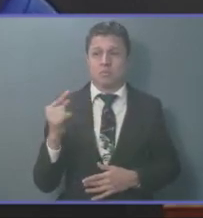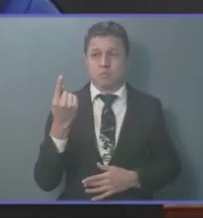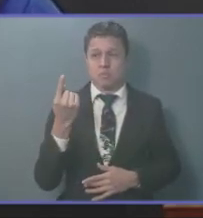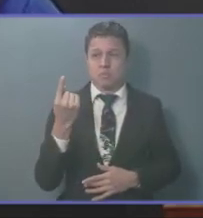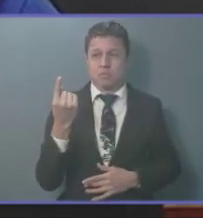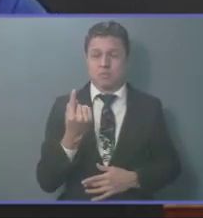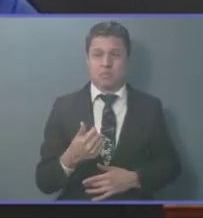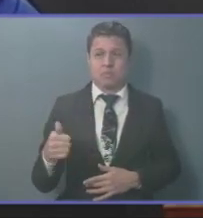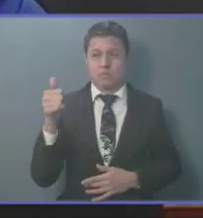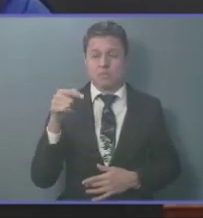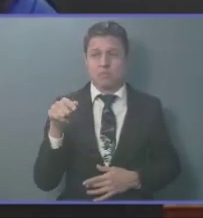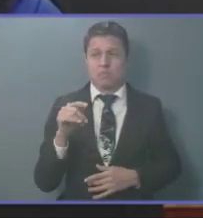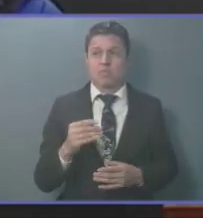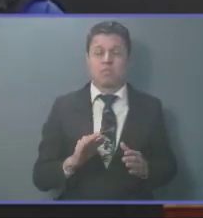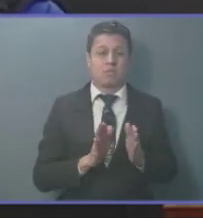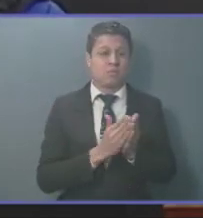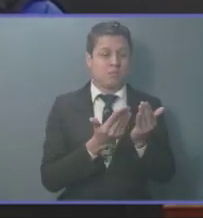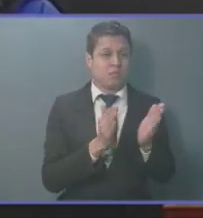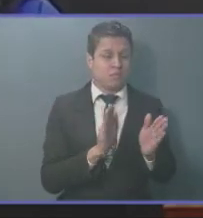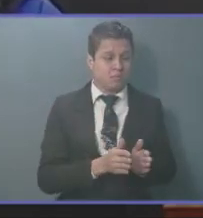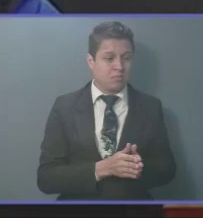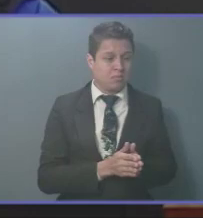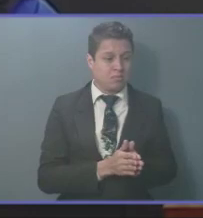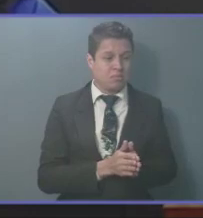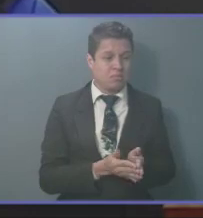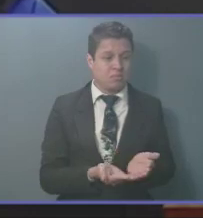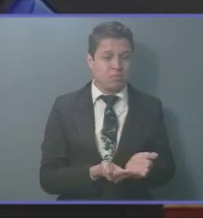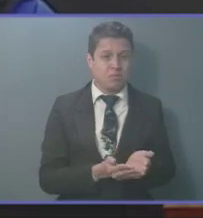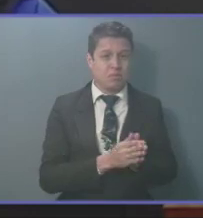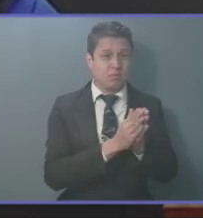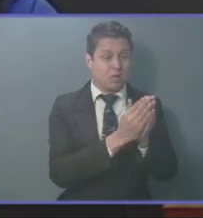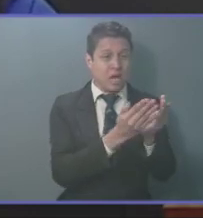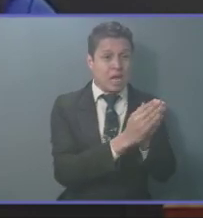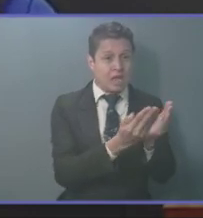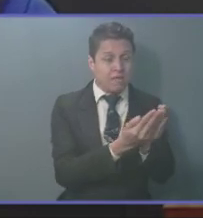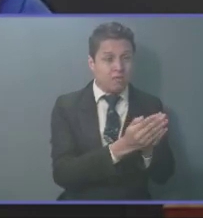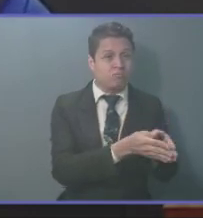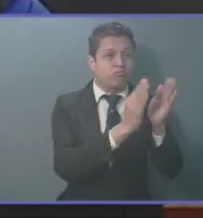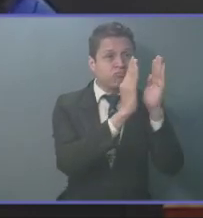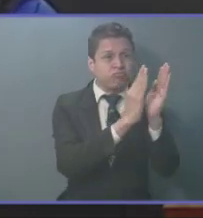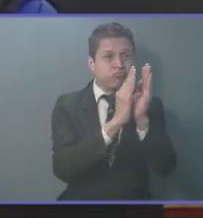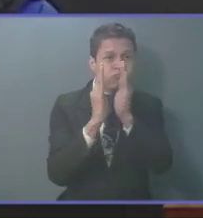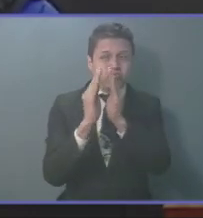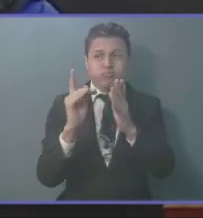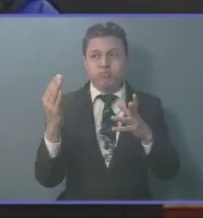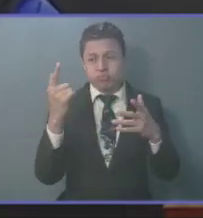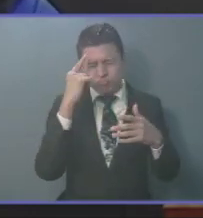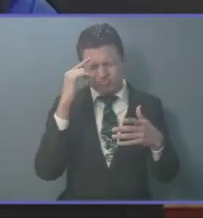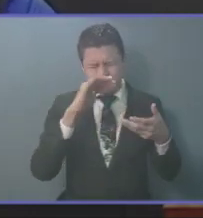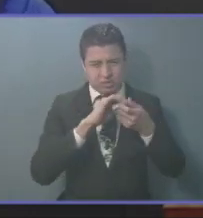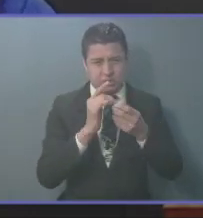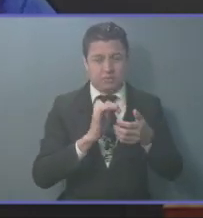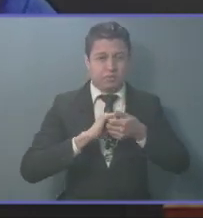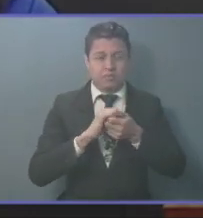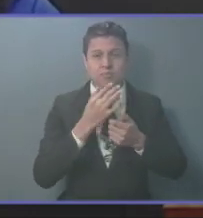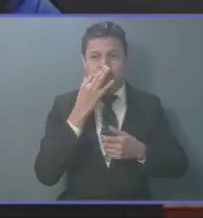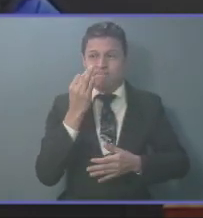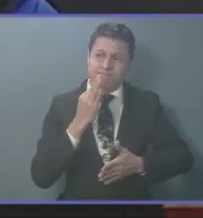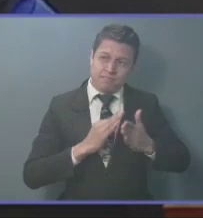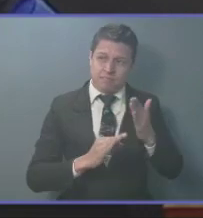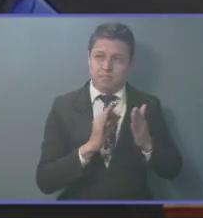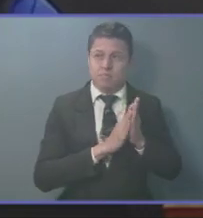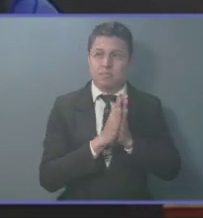esta biblioteca es el recinto del saber unido a la humildad, unido a